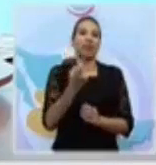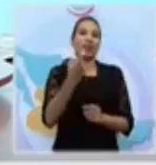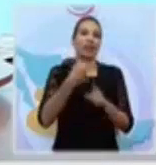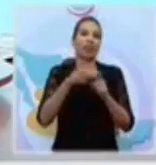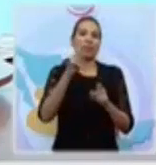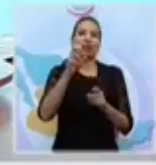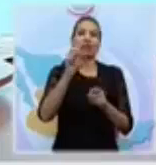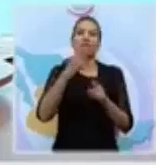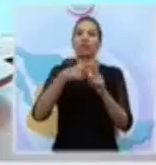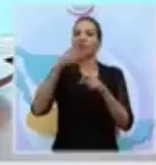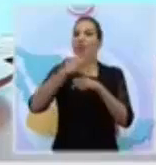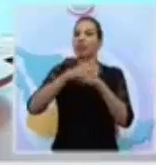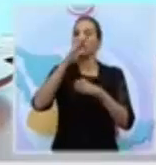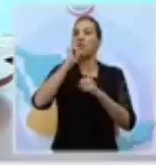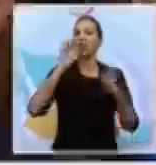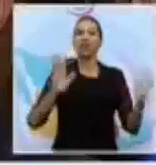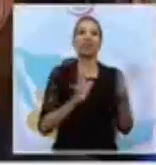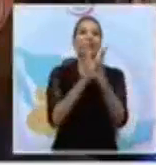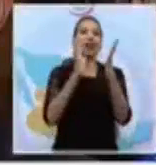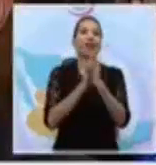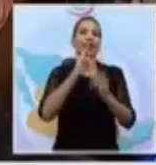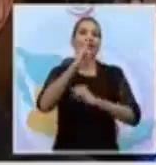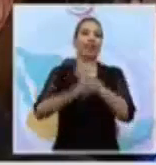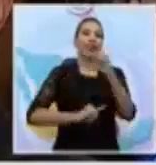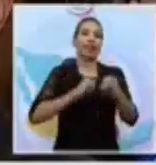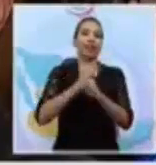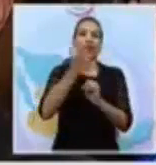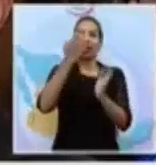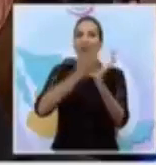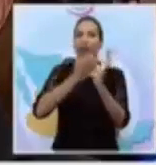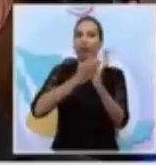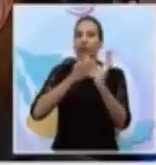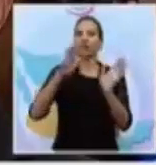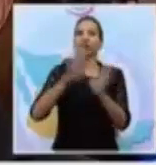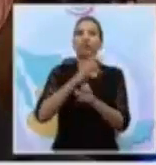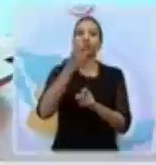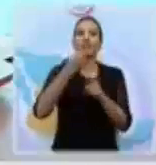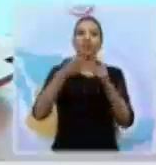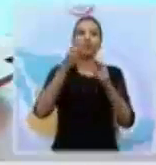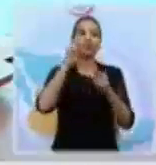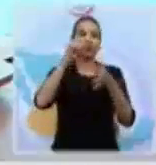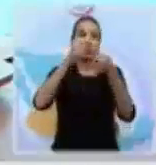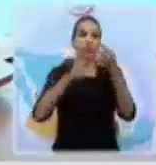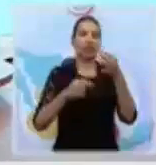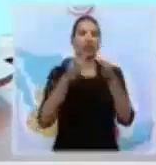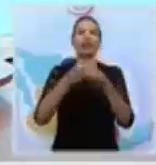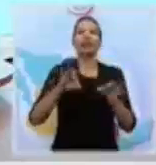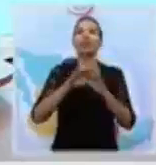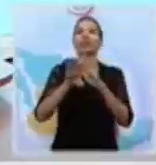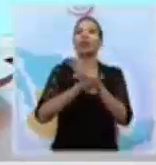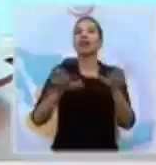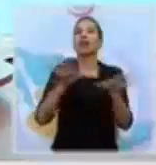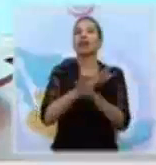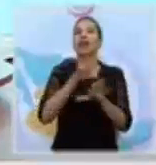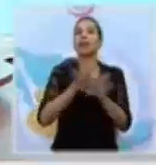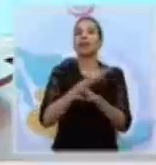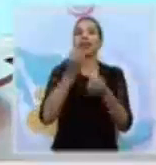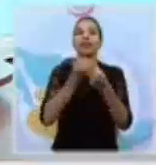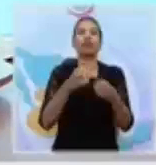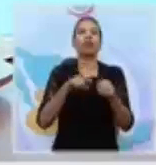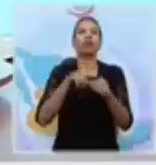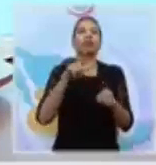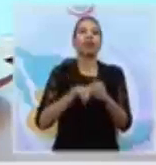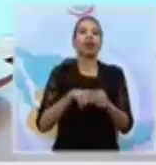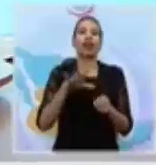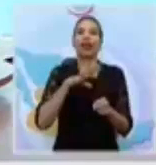la competitividad internacional de la economía. Estos son los rasgos básicos de la reforma social neoliberal